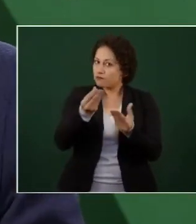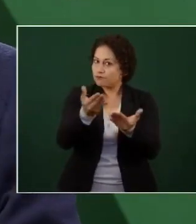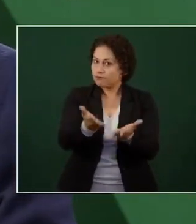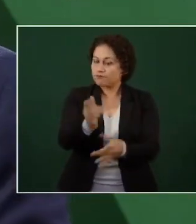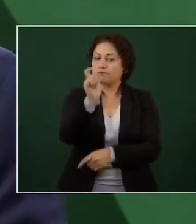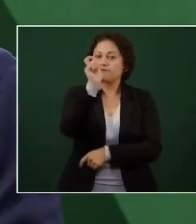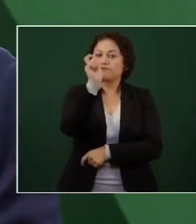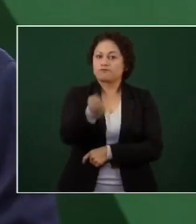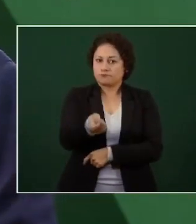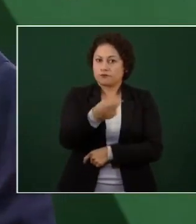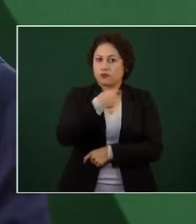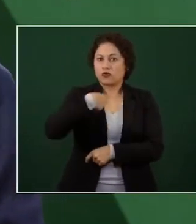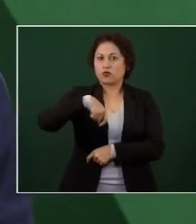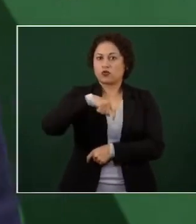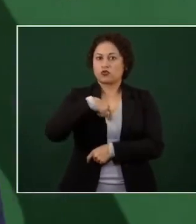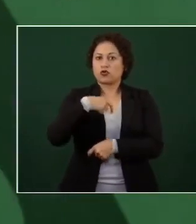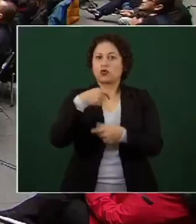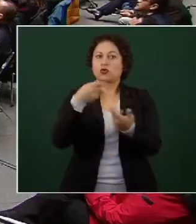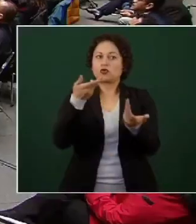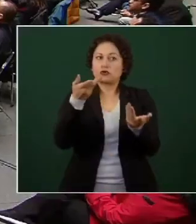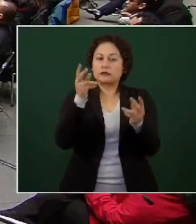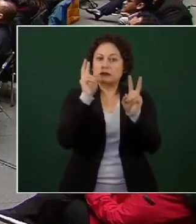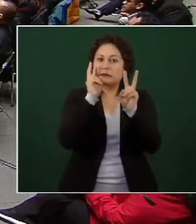porque esto ayuda